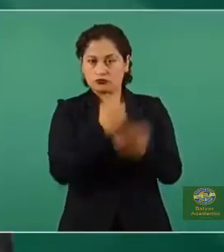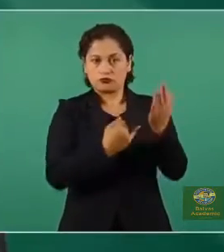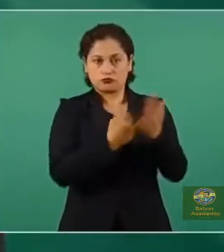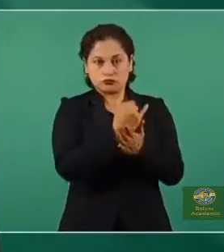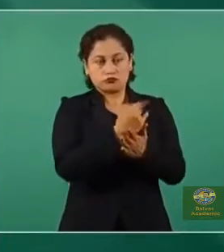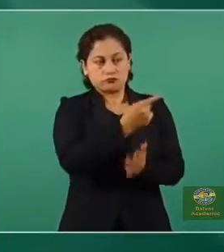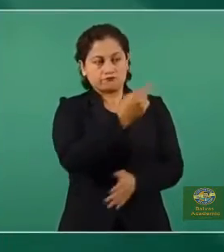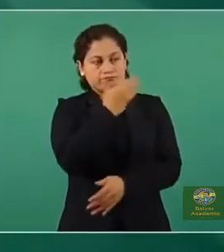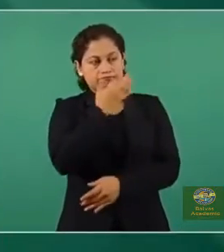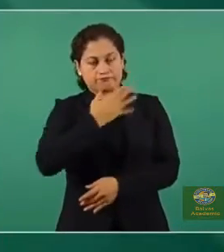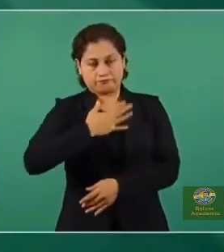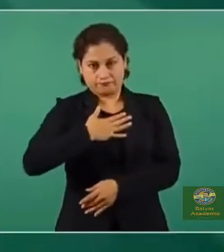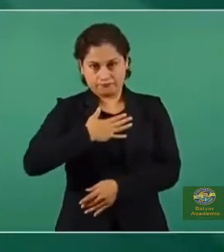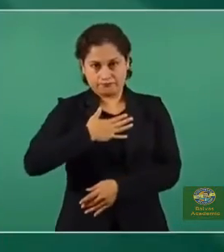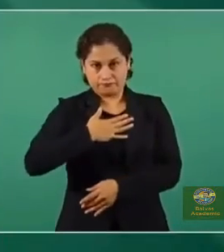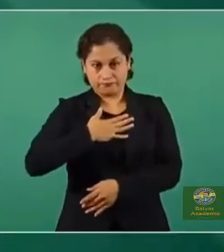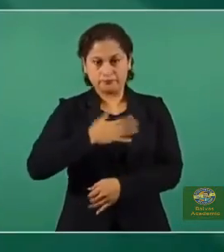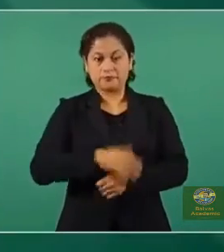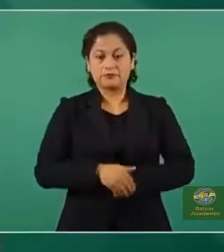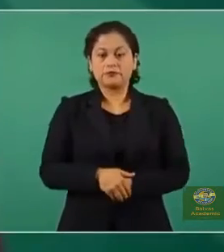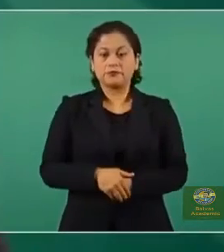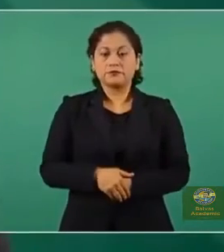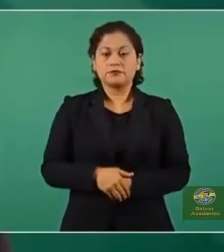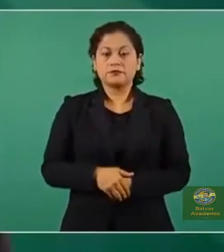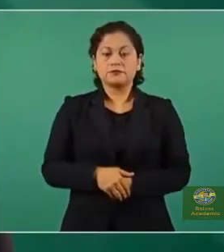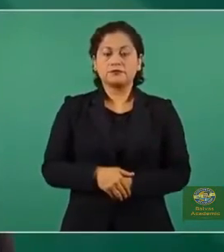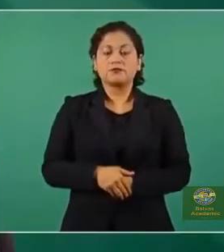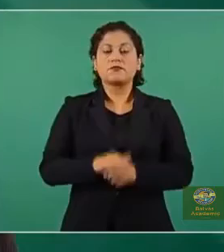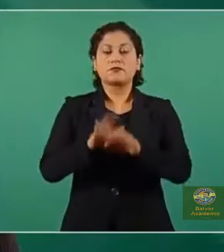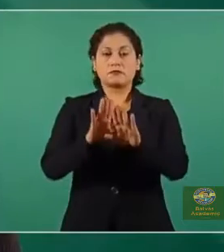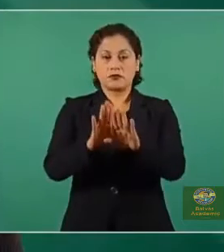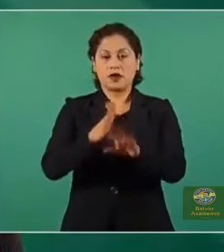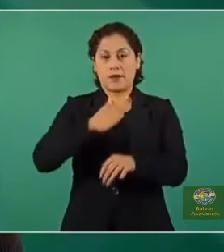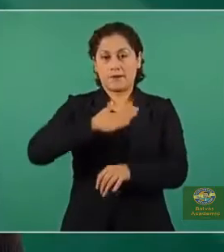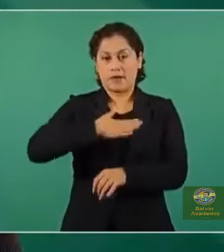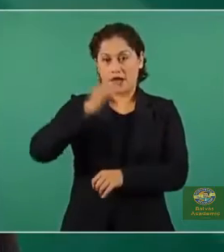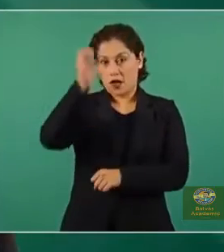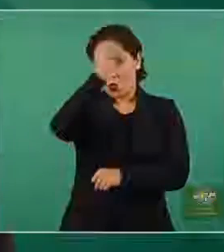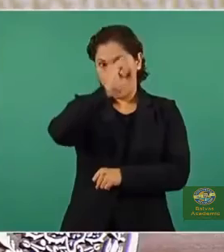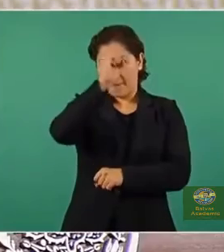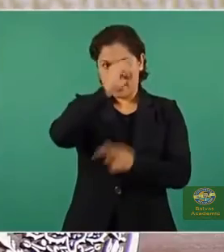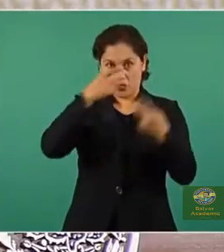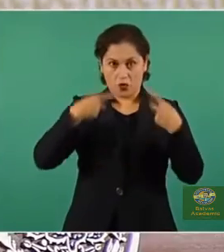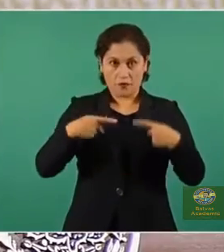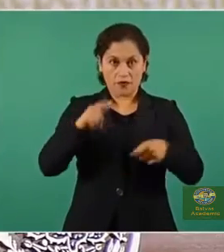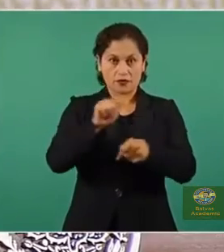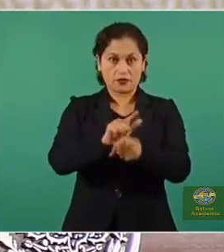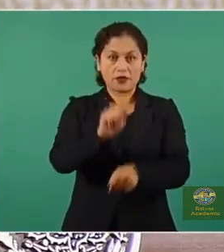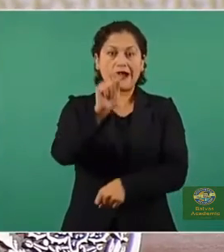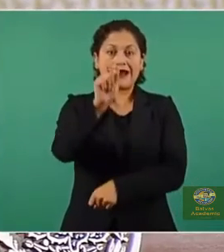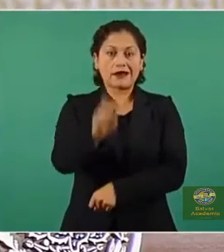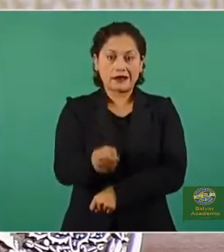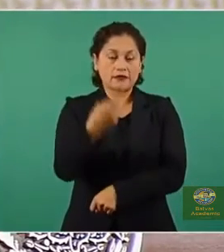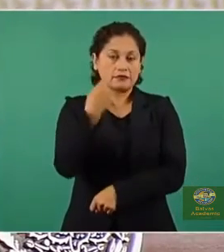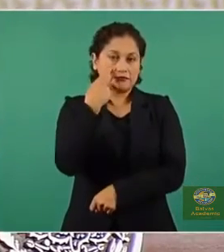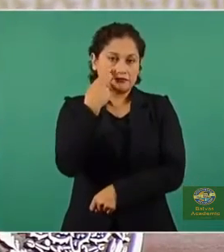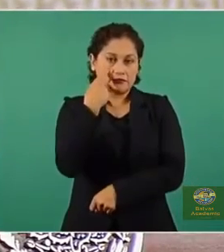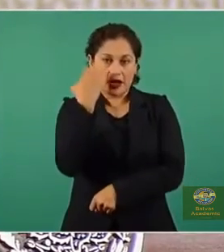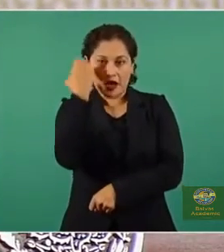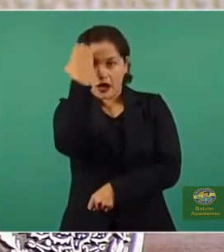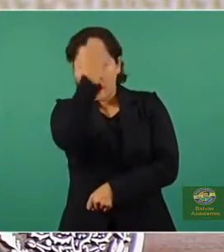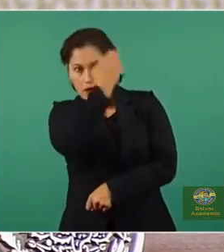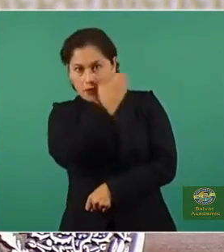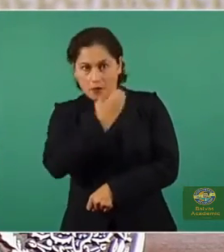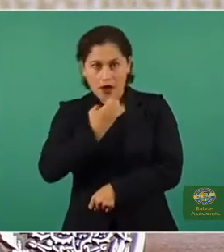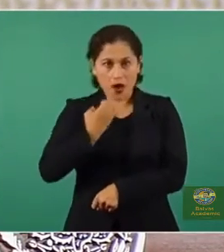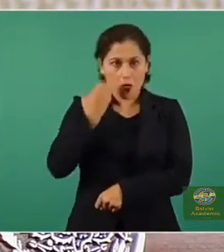harán precisamente esa notificación. Como un comentario muy personal, yo creo que el hecho de una prueba sí se tiene que hacer con mucho